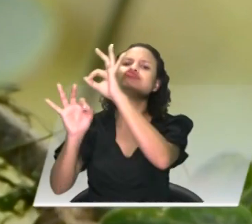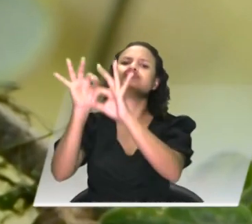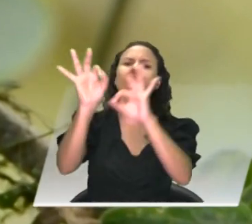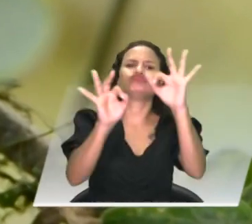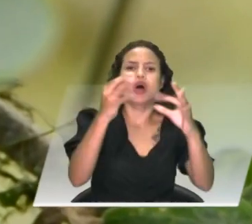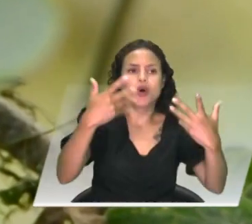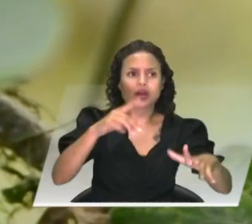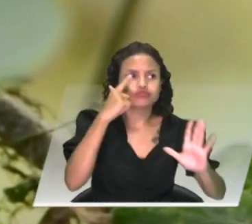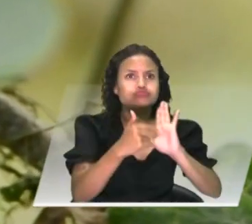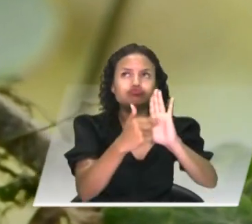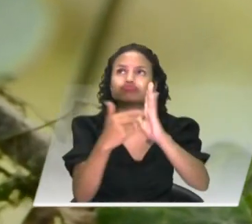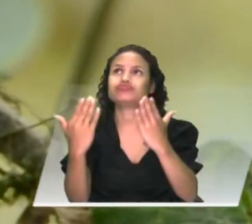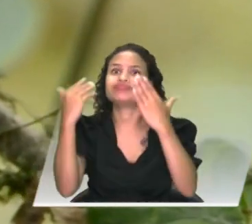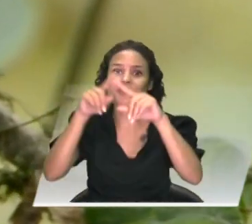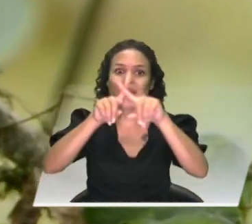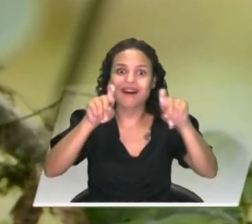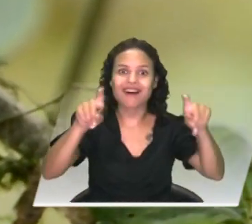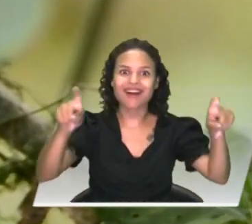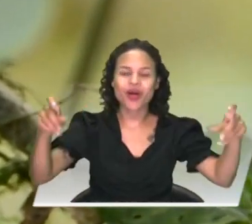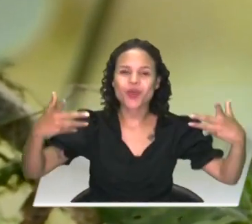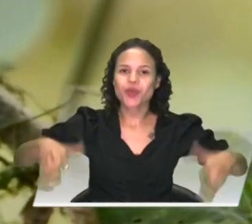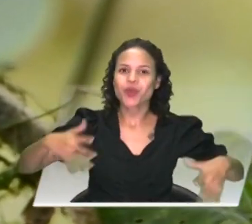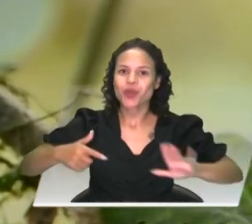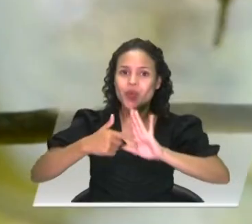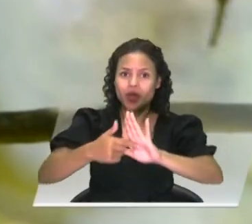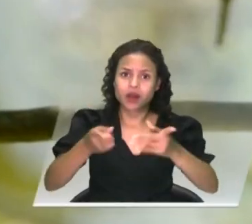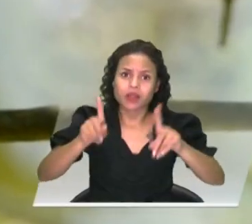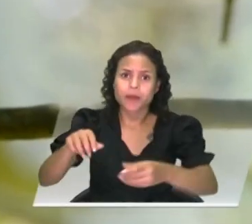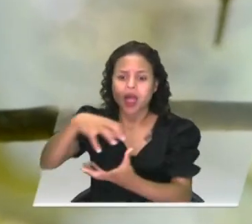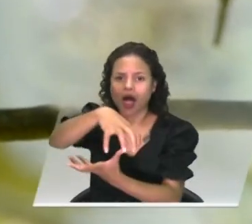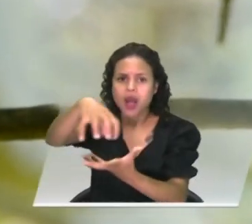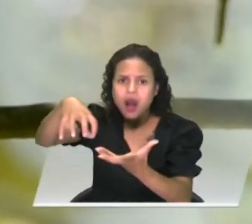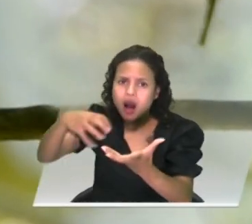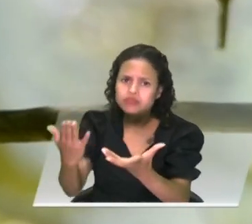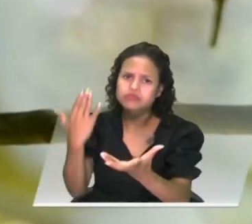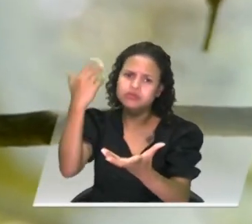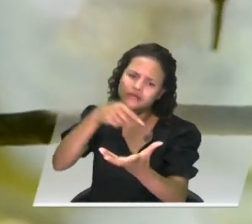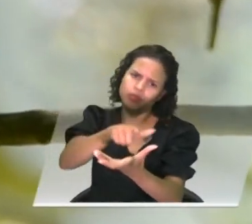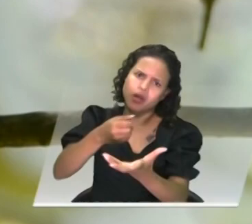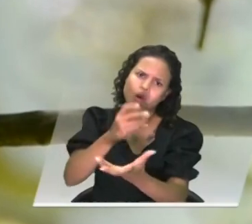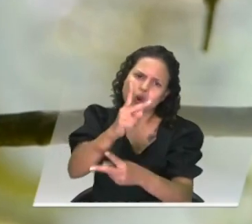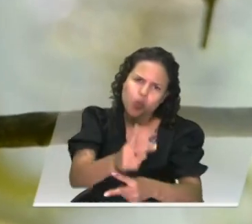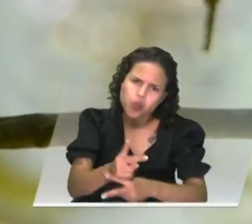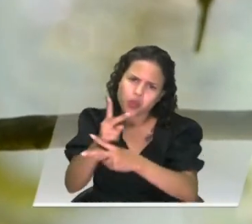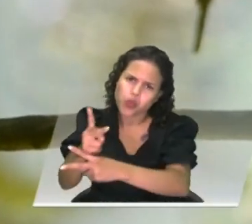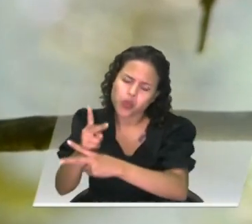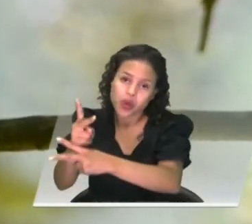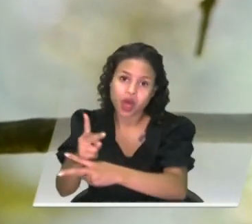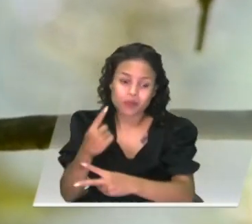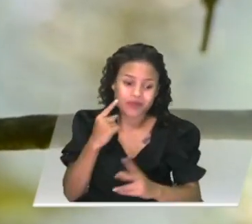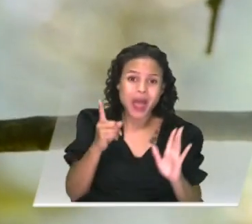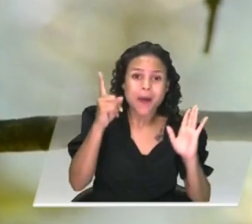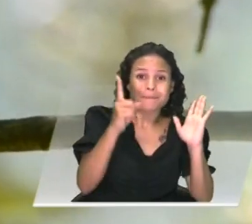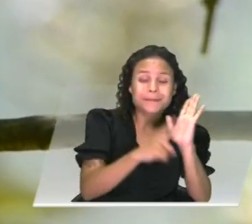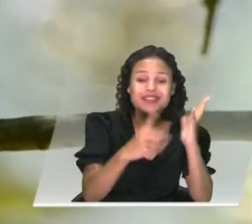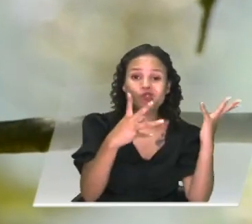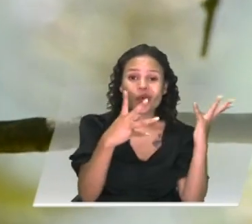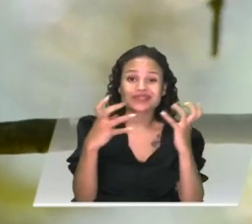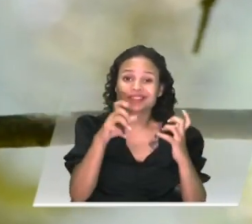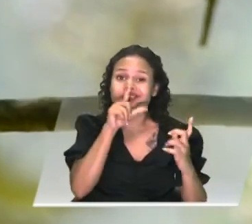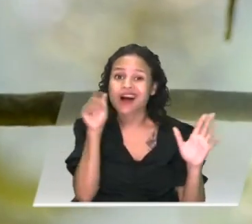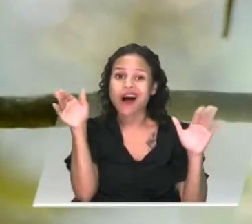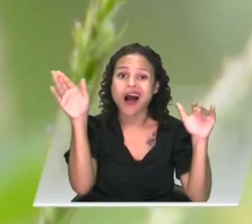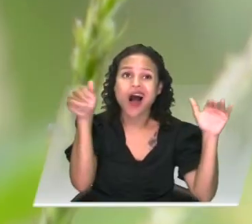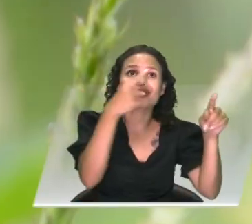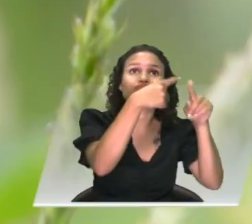valor para preservar la biodiversidad y la salud de los ecosistemas. Se estima que existen 1.966 especies de aves